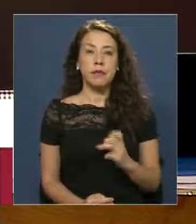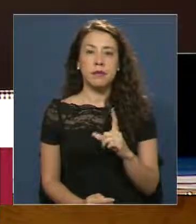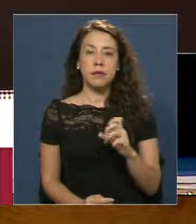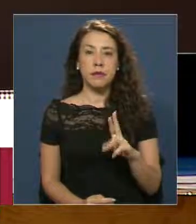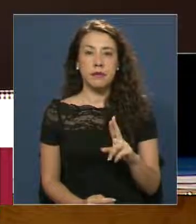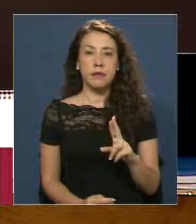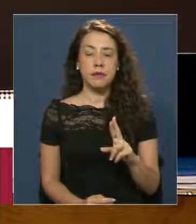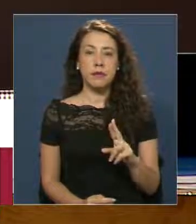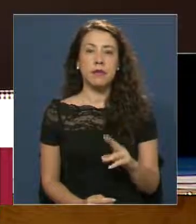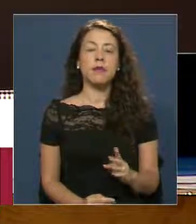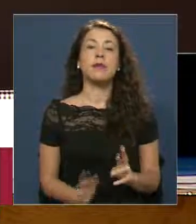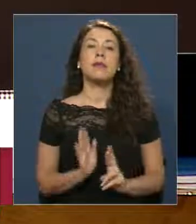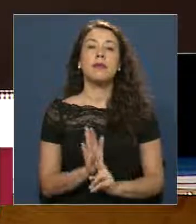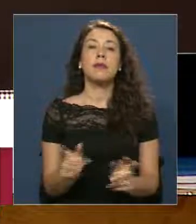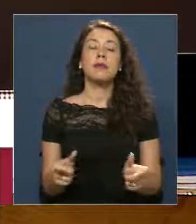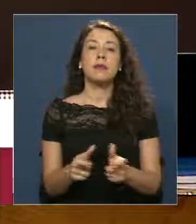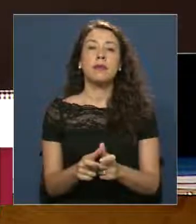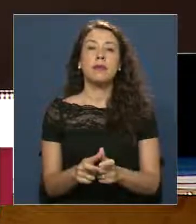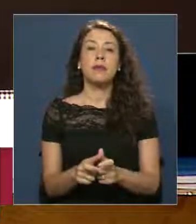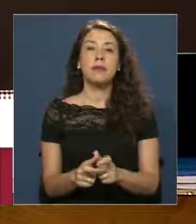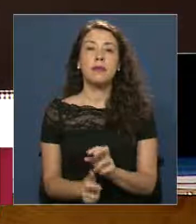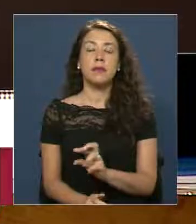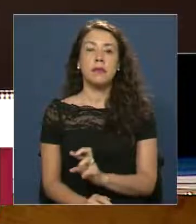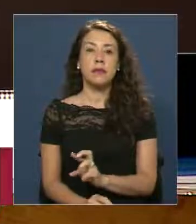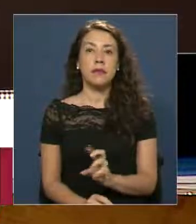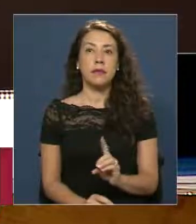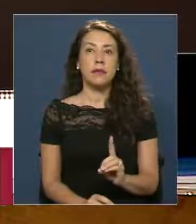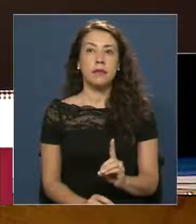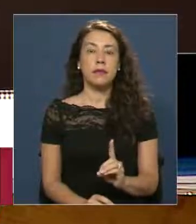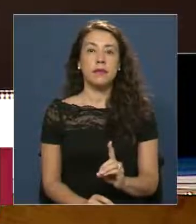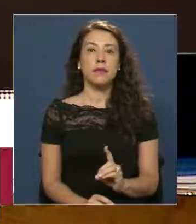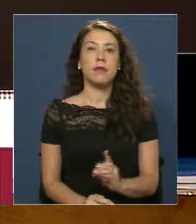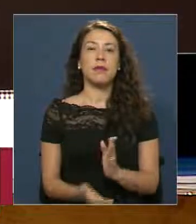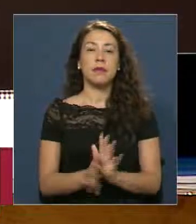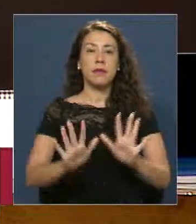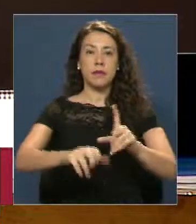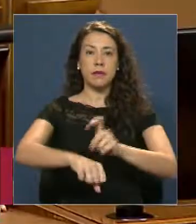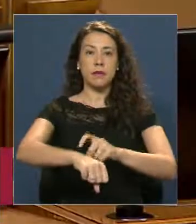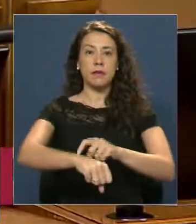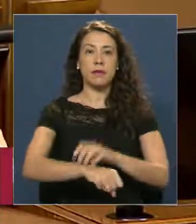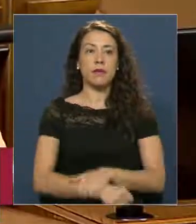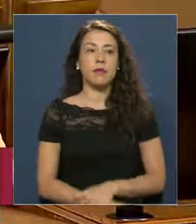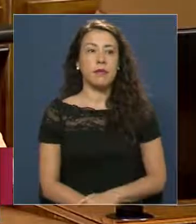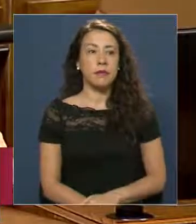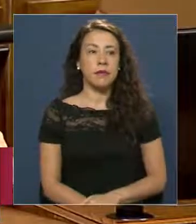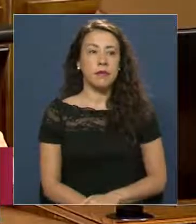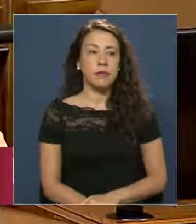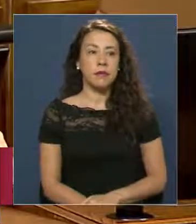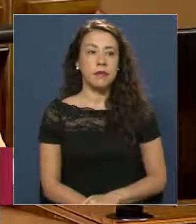en representación del Comité del Partido Demócrata Cristiano, hasta por 10 minutos. Tiene usted la palabra.